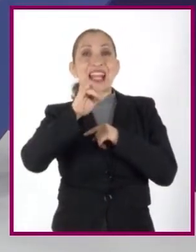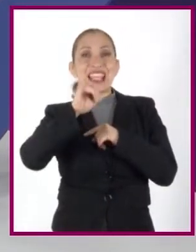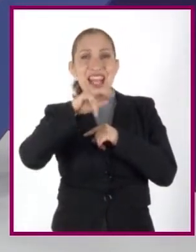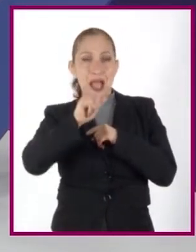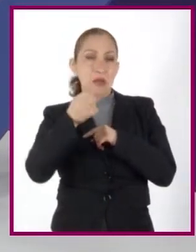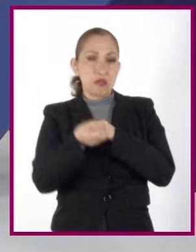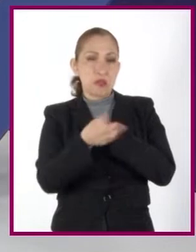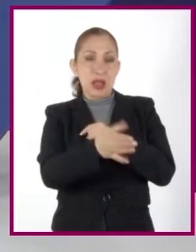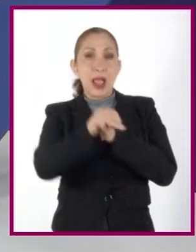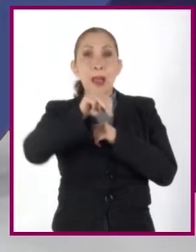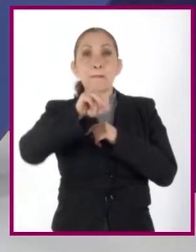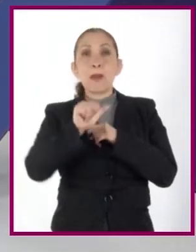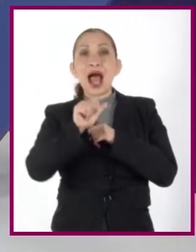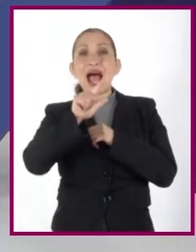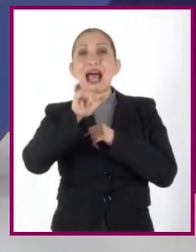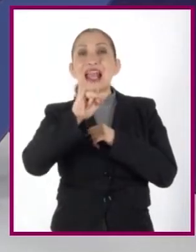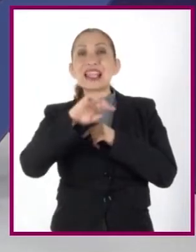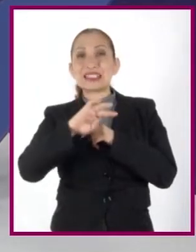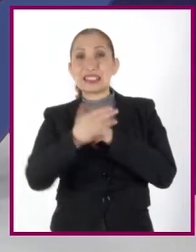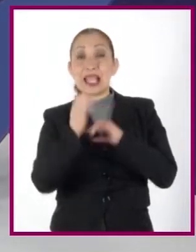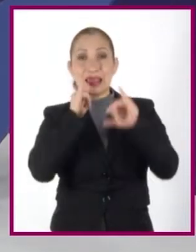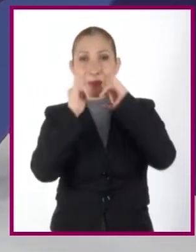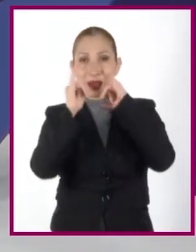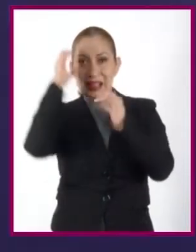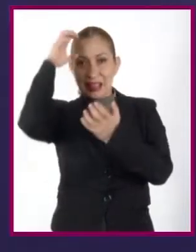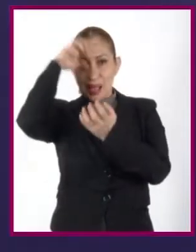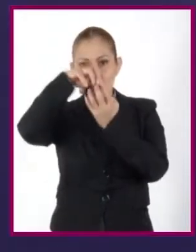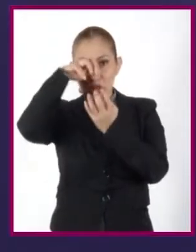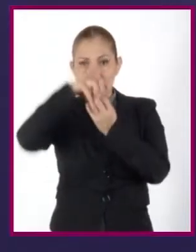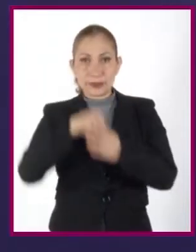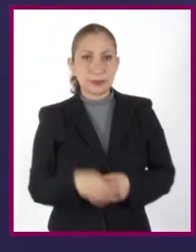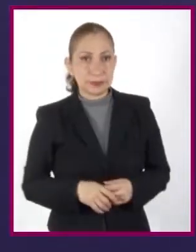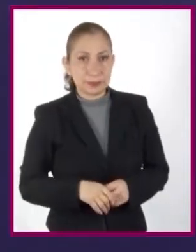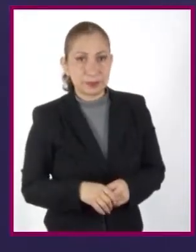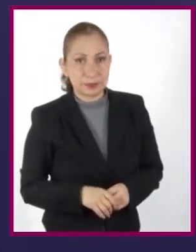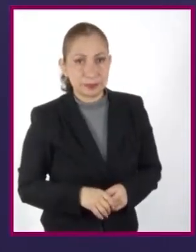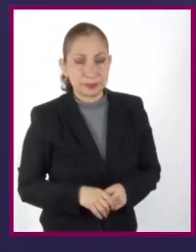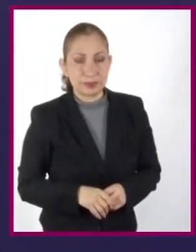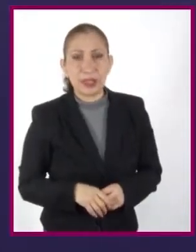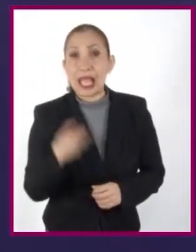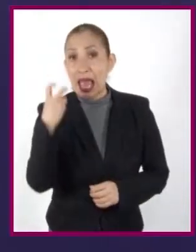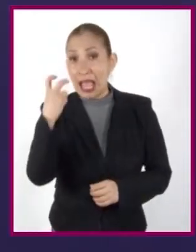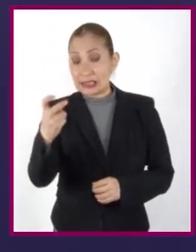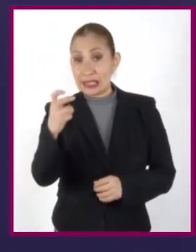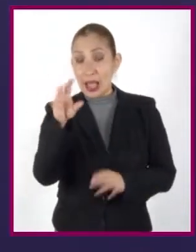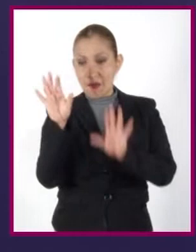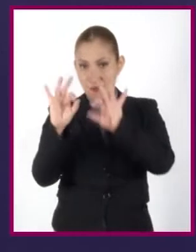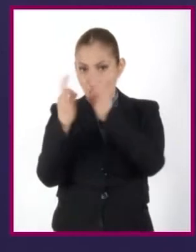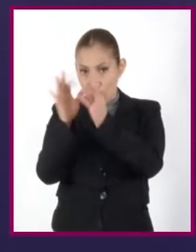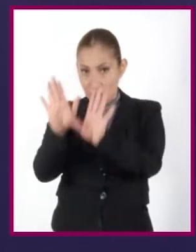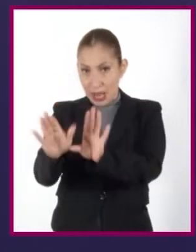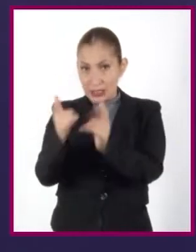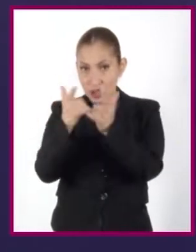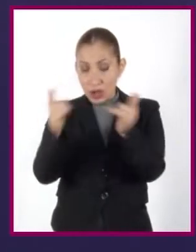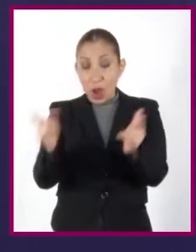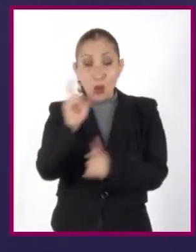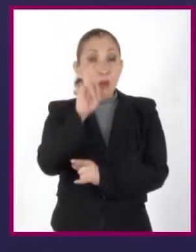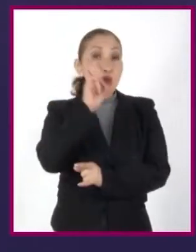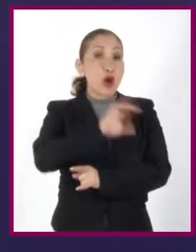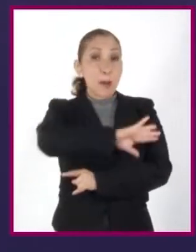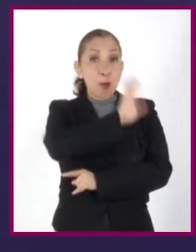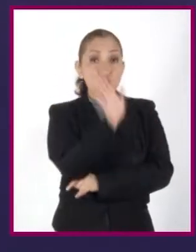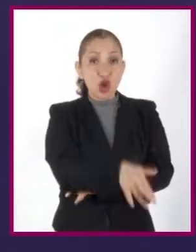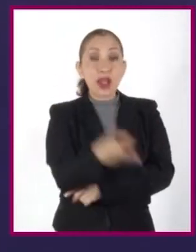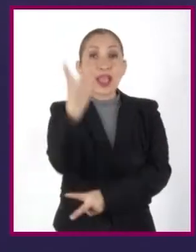mejor conocida como Malinche, la intérprete de Hernán Cortés? De acuerdo con esta versión, después de morir, ella venía